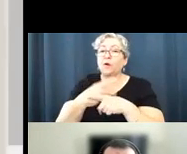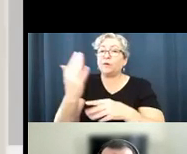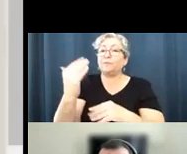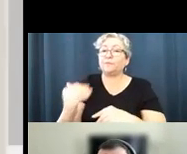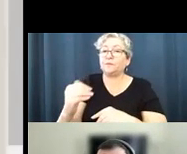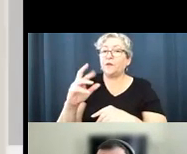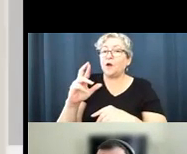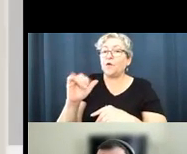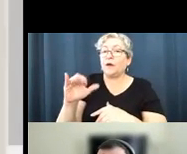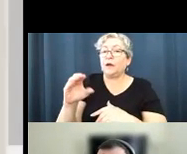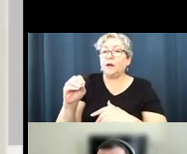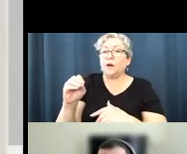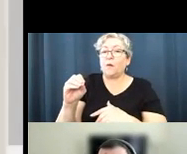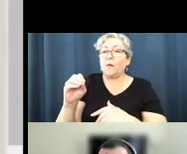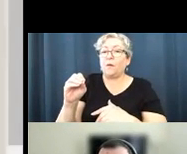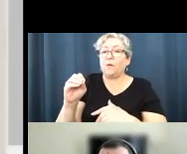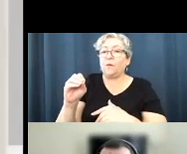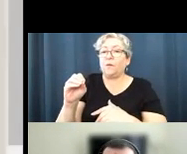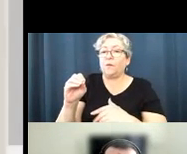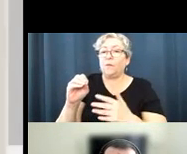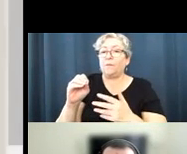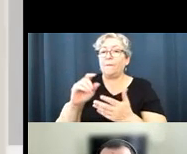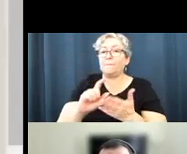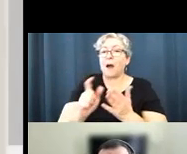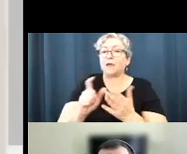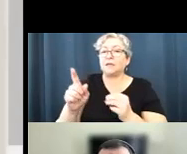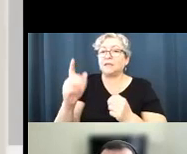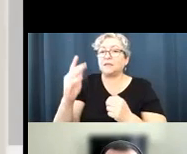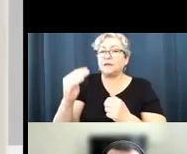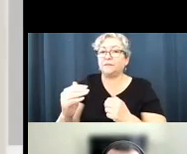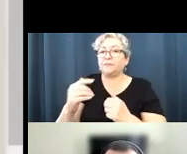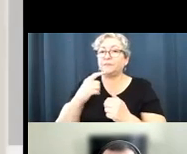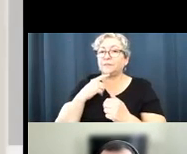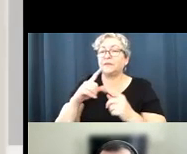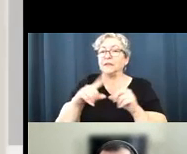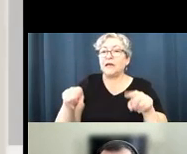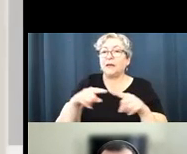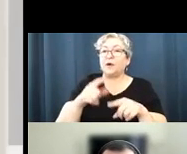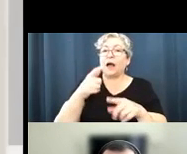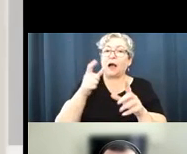que cuando llega a los botones, mira lo que dice, blanco. Aquí